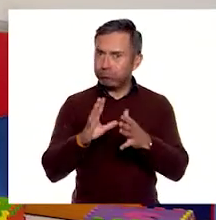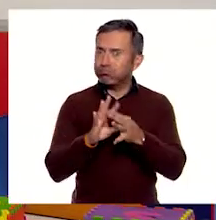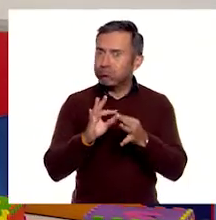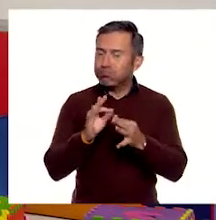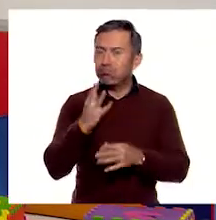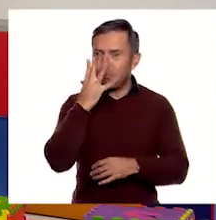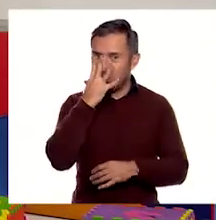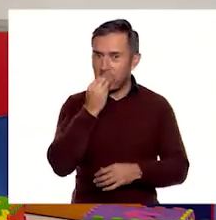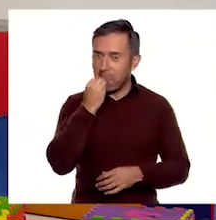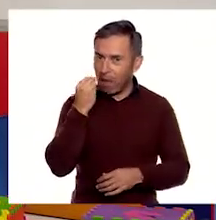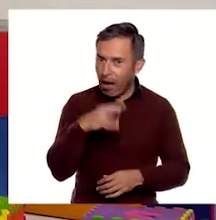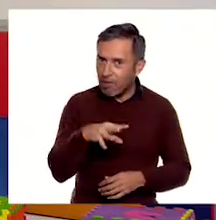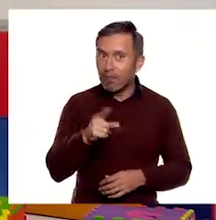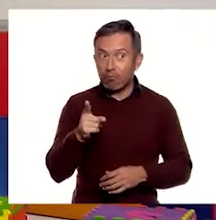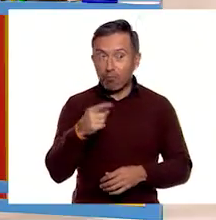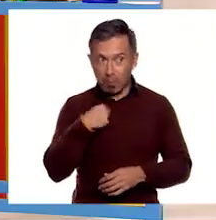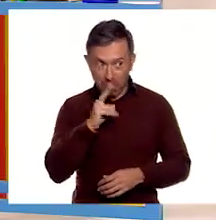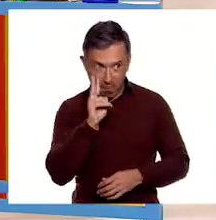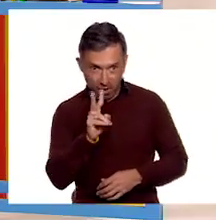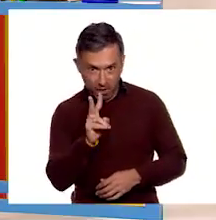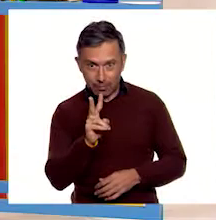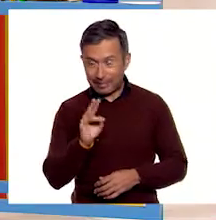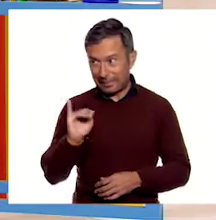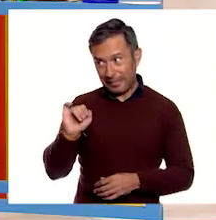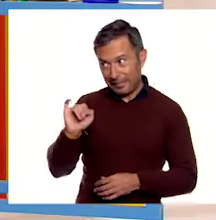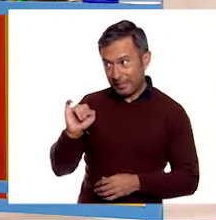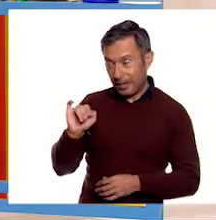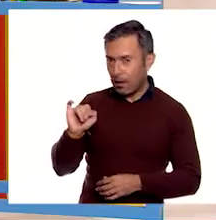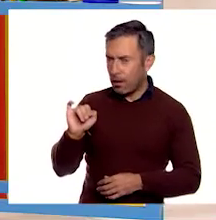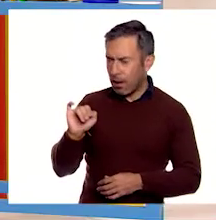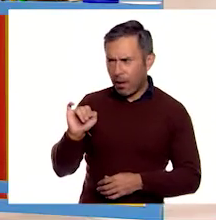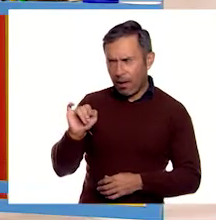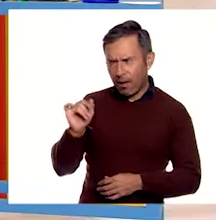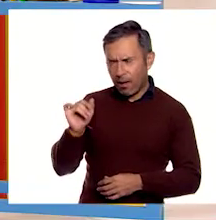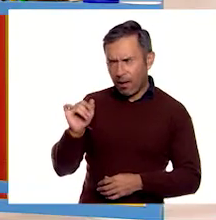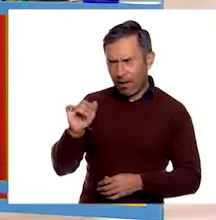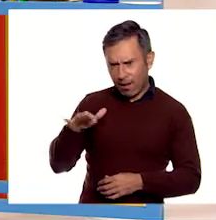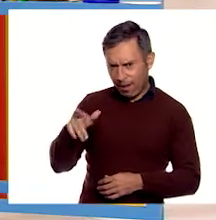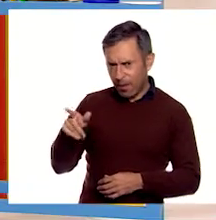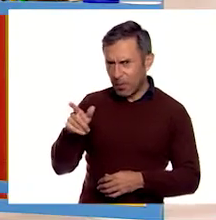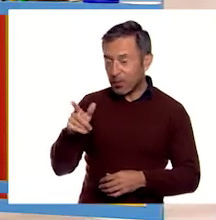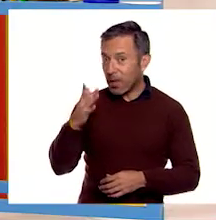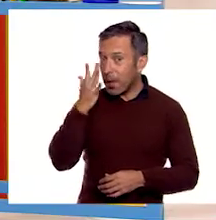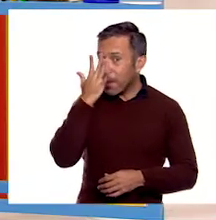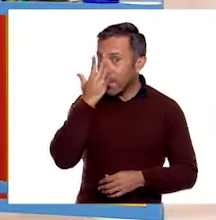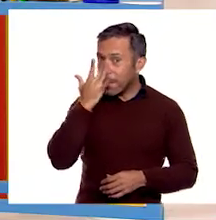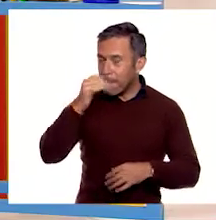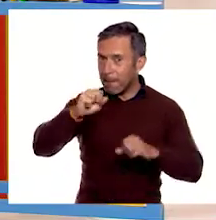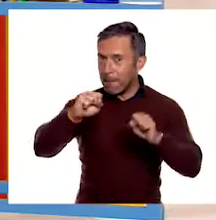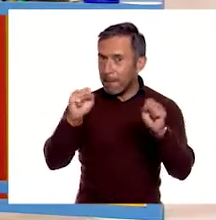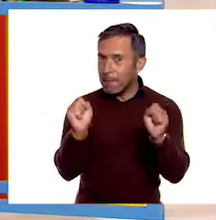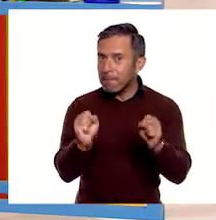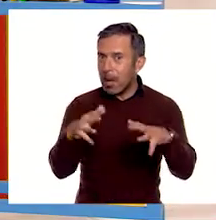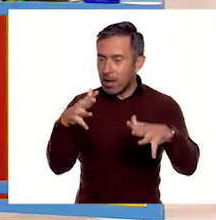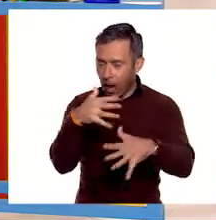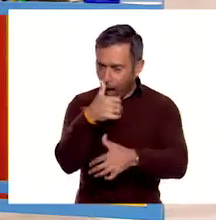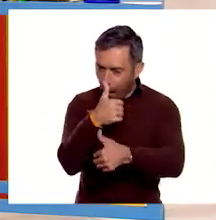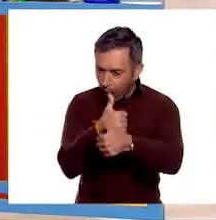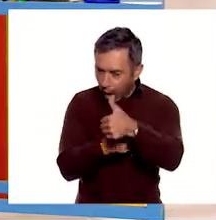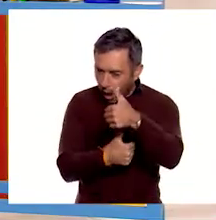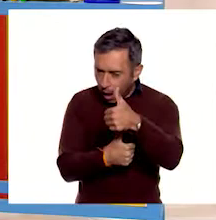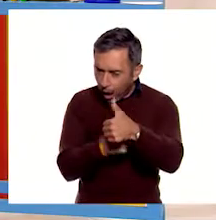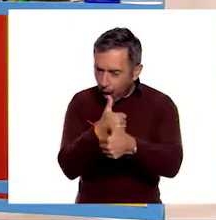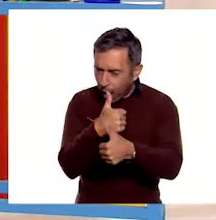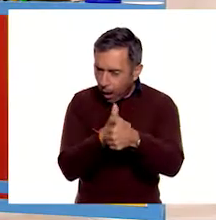y muy observadores, Eric, hoy. Sí, porque tengo entendido que para encontrar los secretos de la magia hay que tener todos